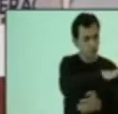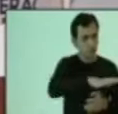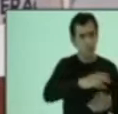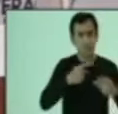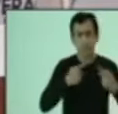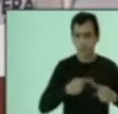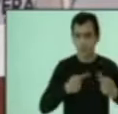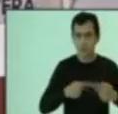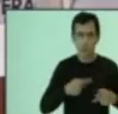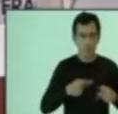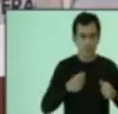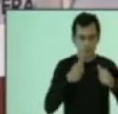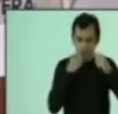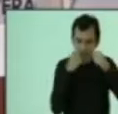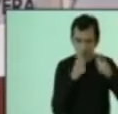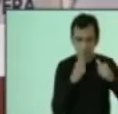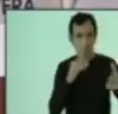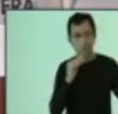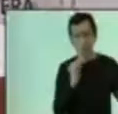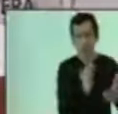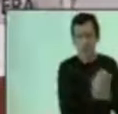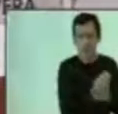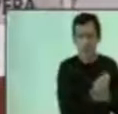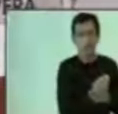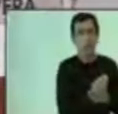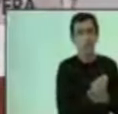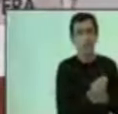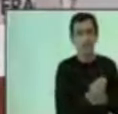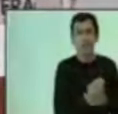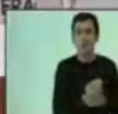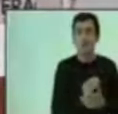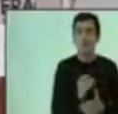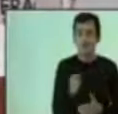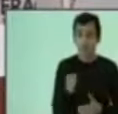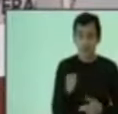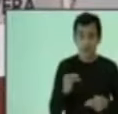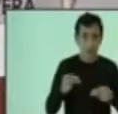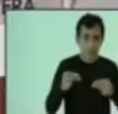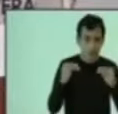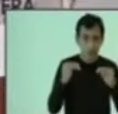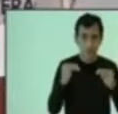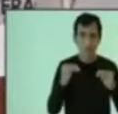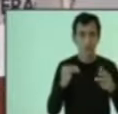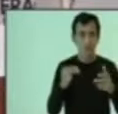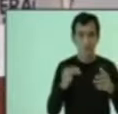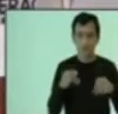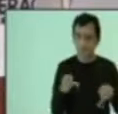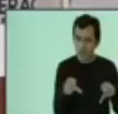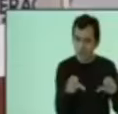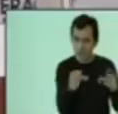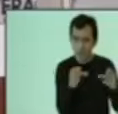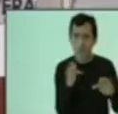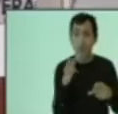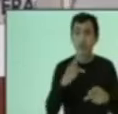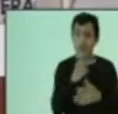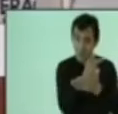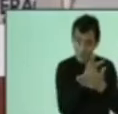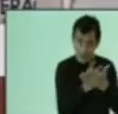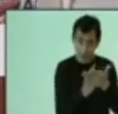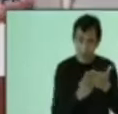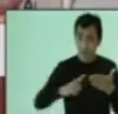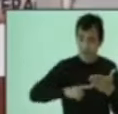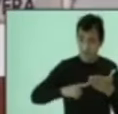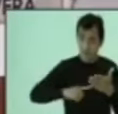sido desatendidas, y me refiero a las y los comerciantes. Hay programas de gobierno federal, de gobierno estatal,